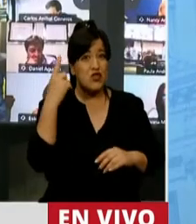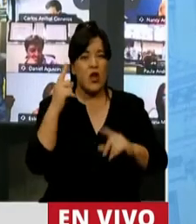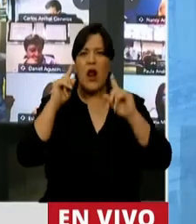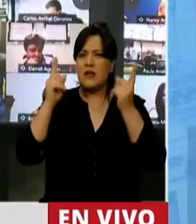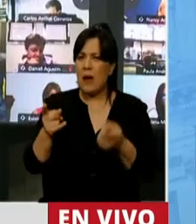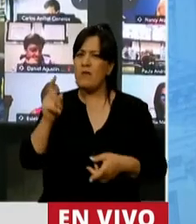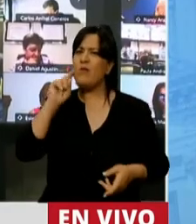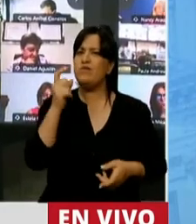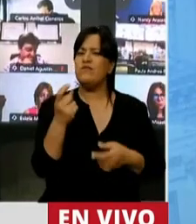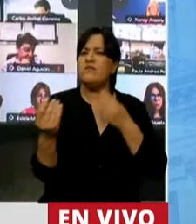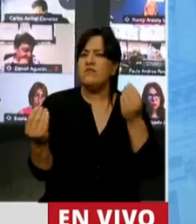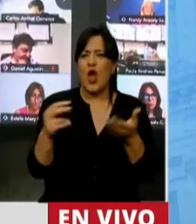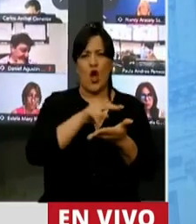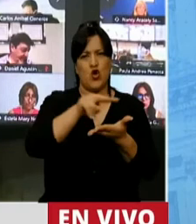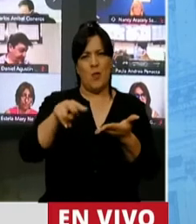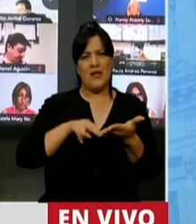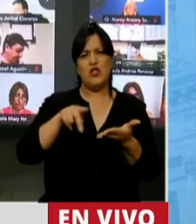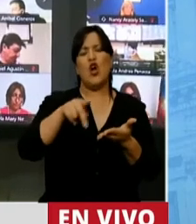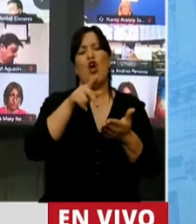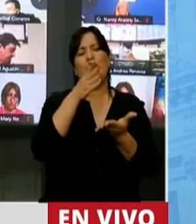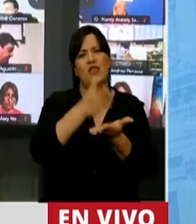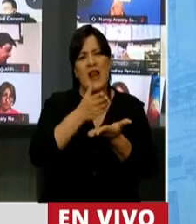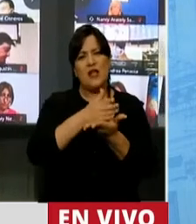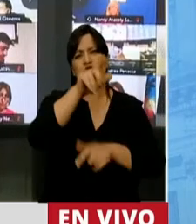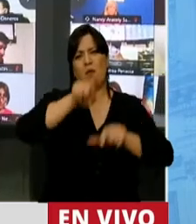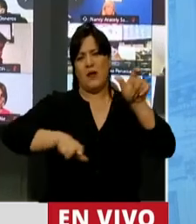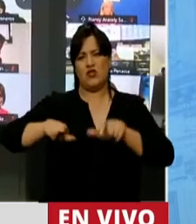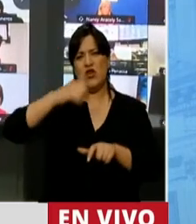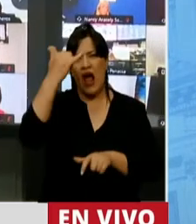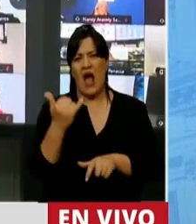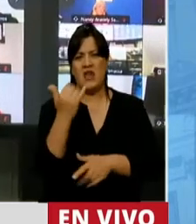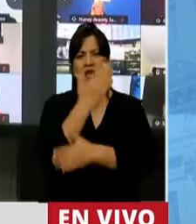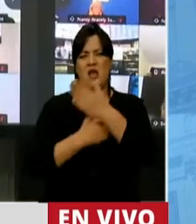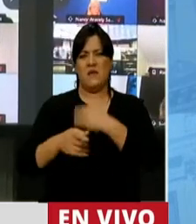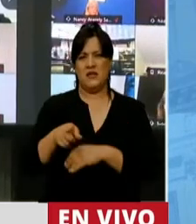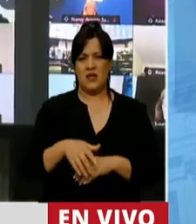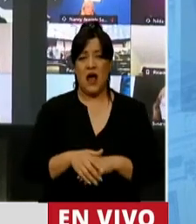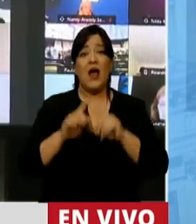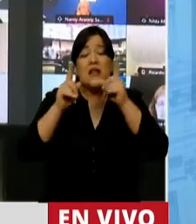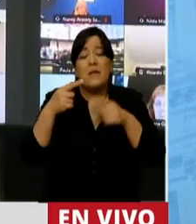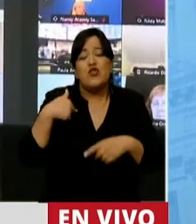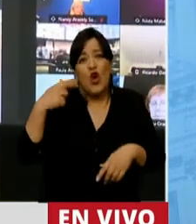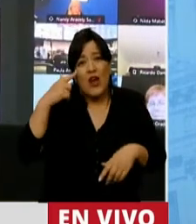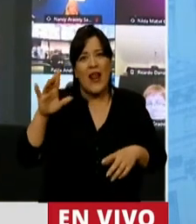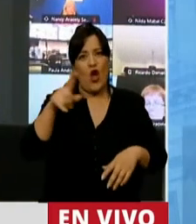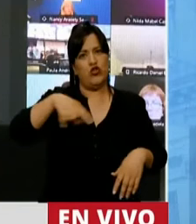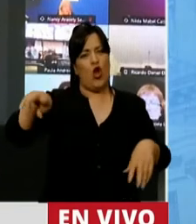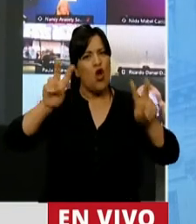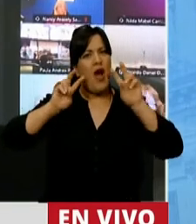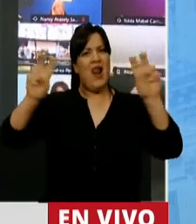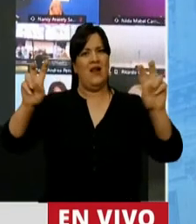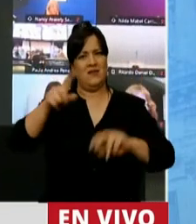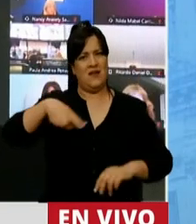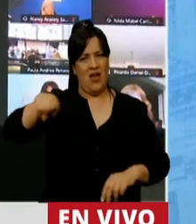viola la Convención de los Derechos de las Personas con Discapacidad. Y además, creo que nos debe alarmar a todos los